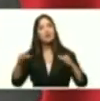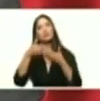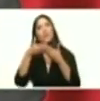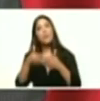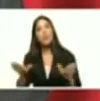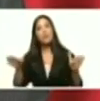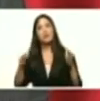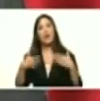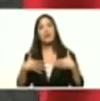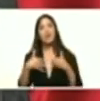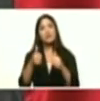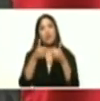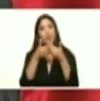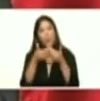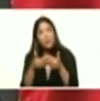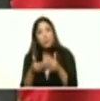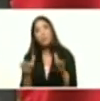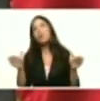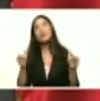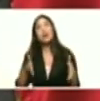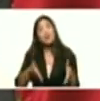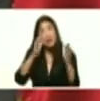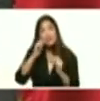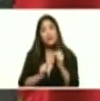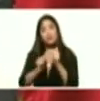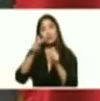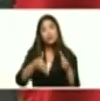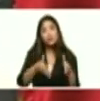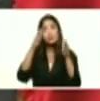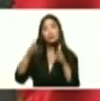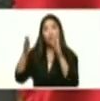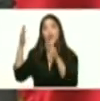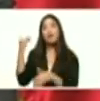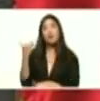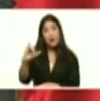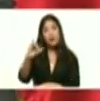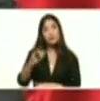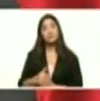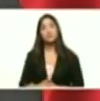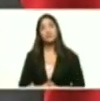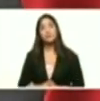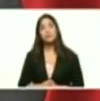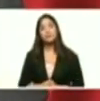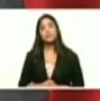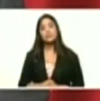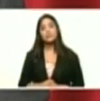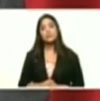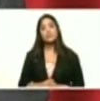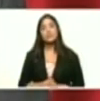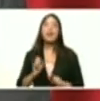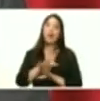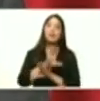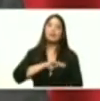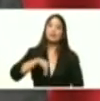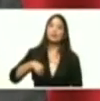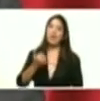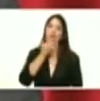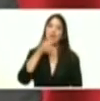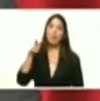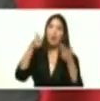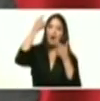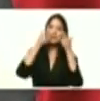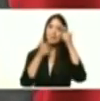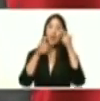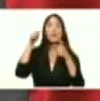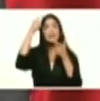la salud pública, toda la infraestructura, que tenemos nosotros, que allí le fallamos a Chávez, Chávez montó ante